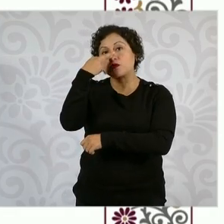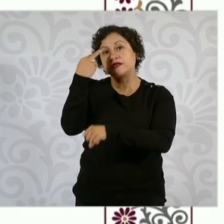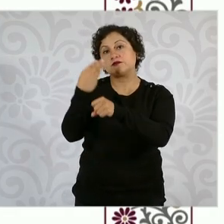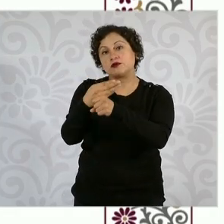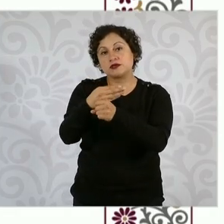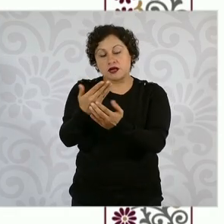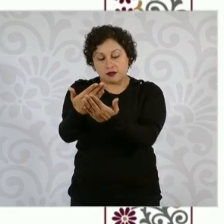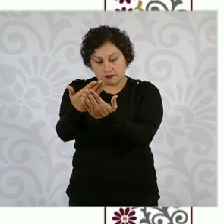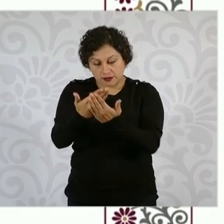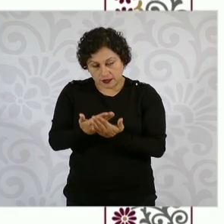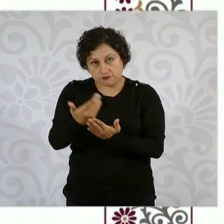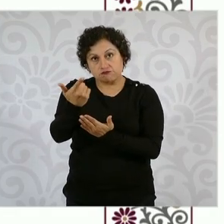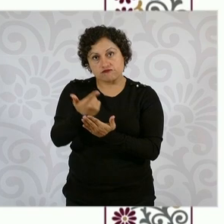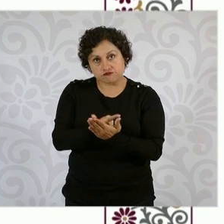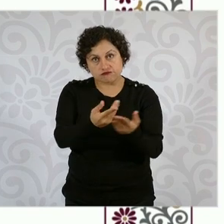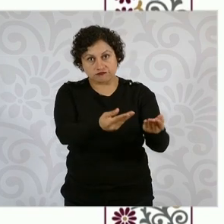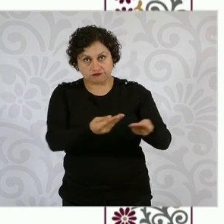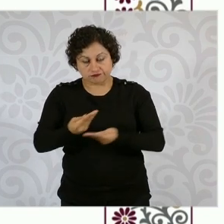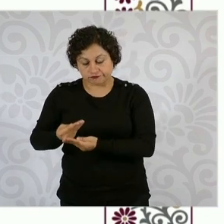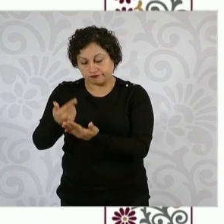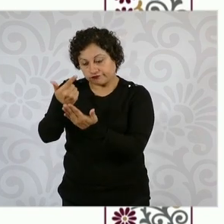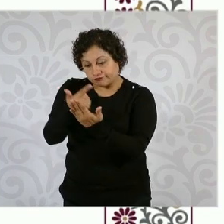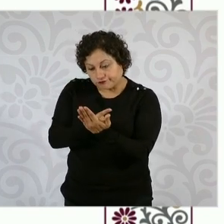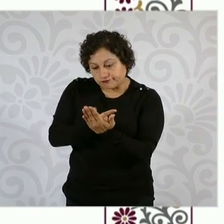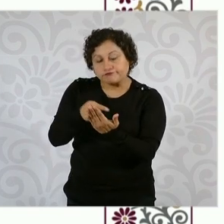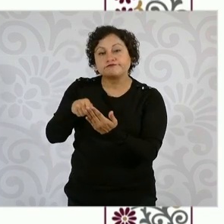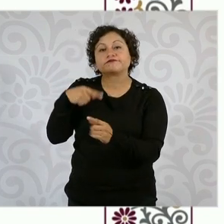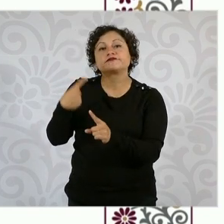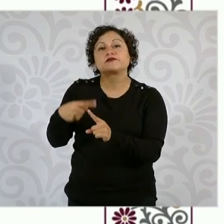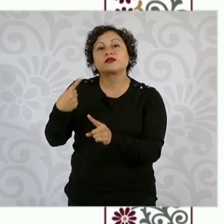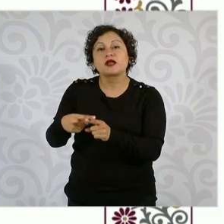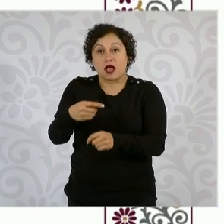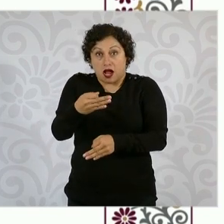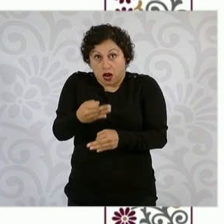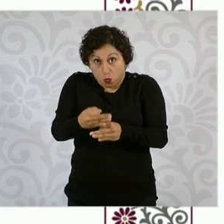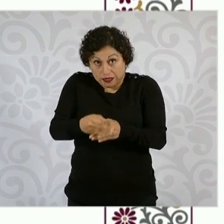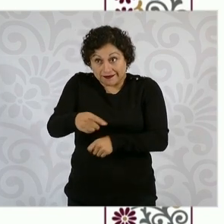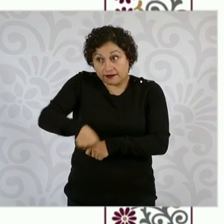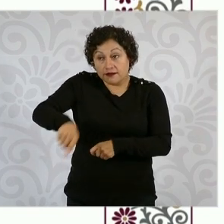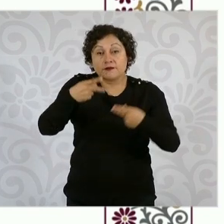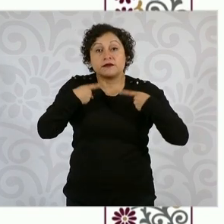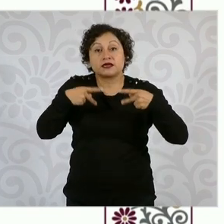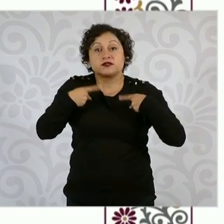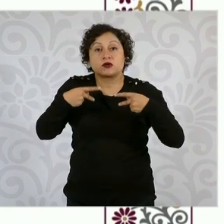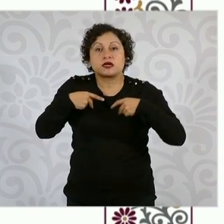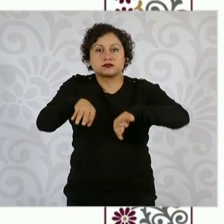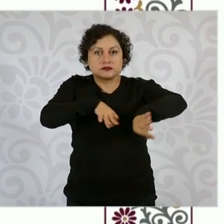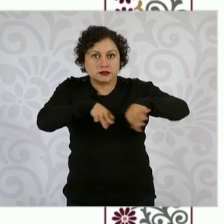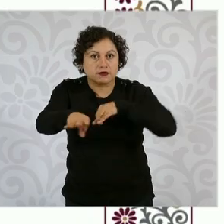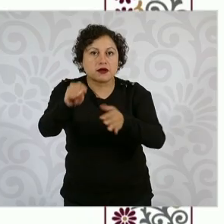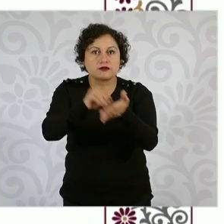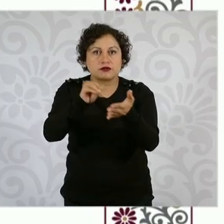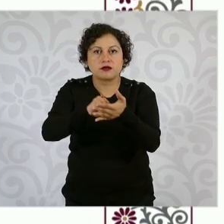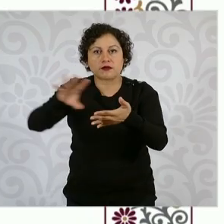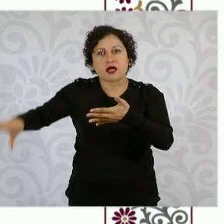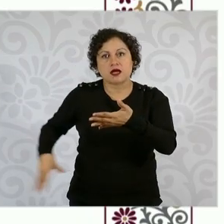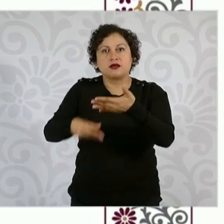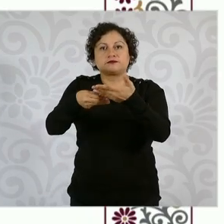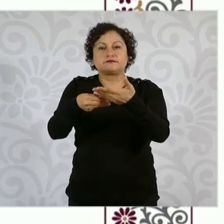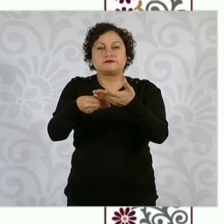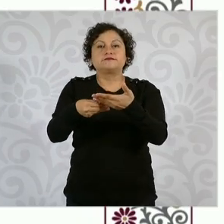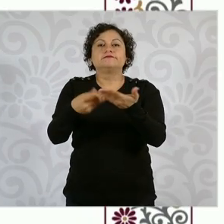personas juzgadoras que estén en funciones, tienen el pase automático, exceptuando aquellas